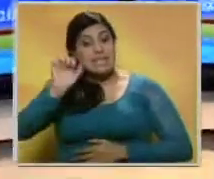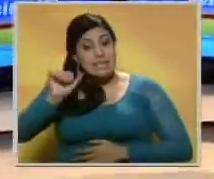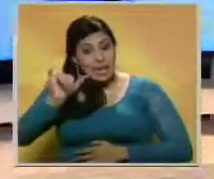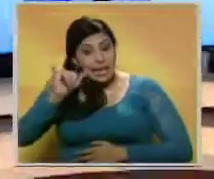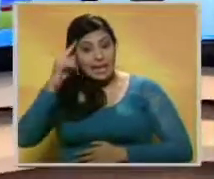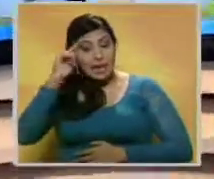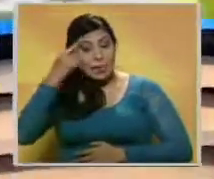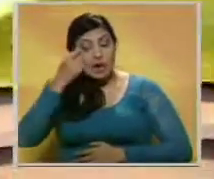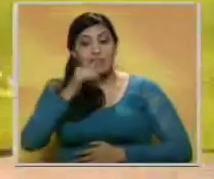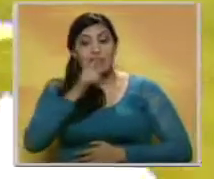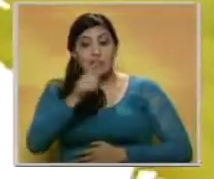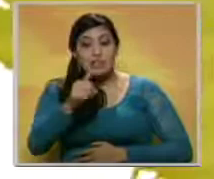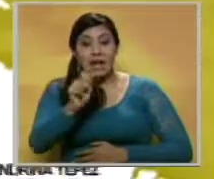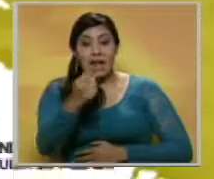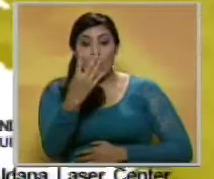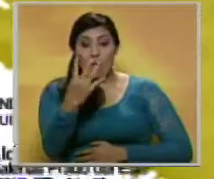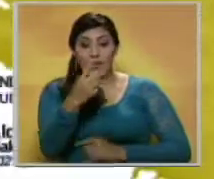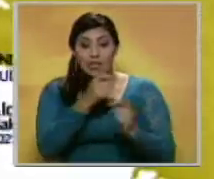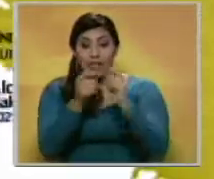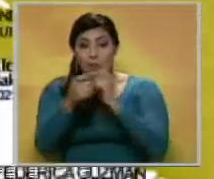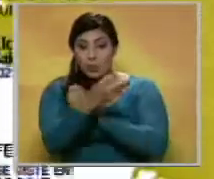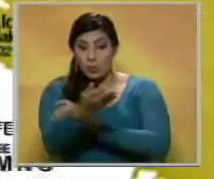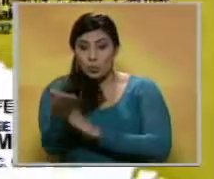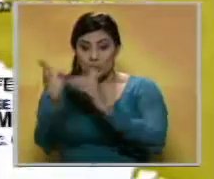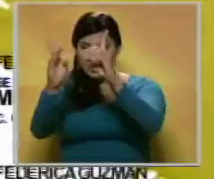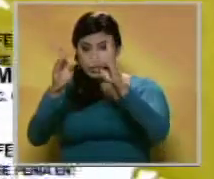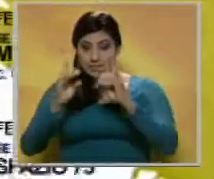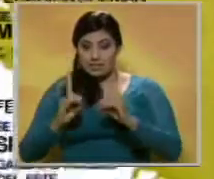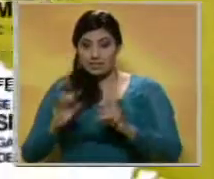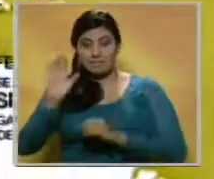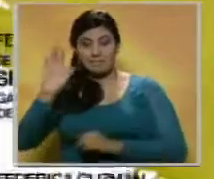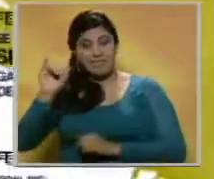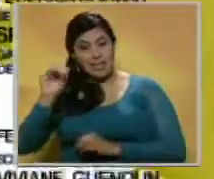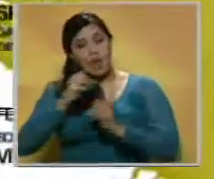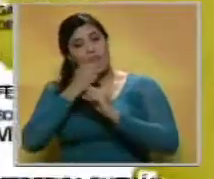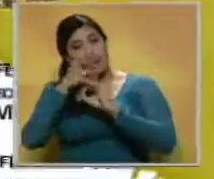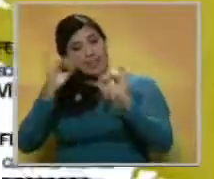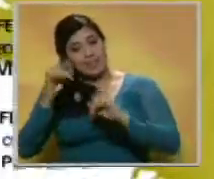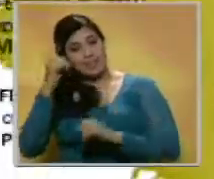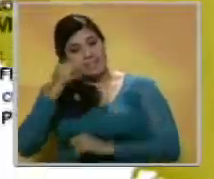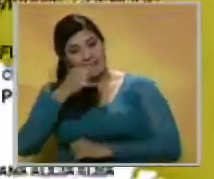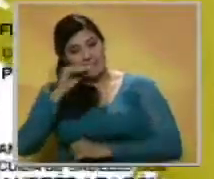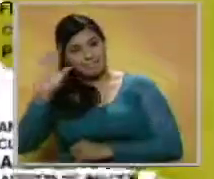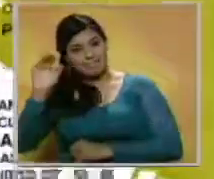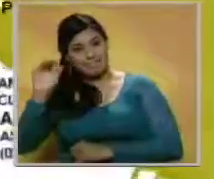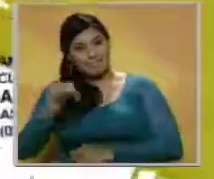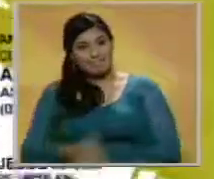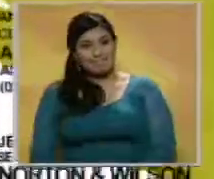recuerden, Noticiero Venevisión, Canal 4 reporta. Usted decide. Que tengan todos feliz tarde.